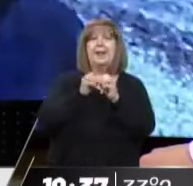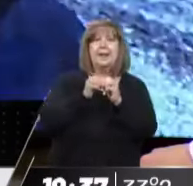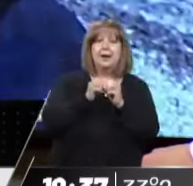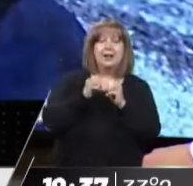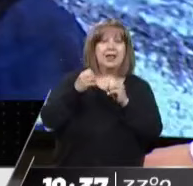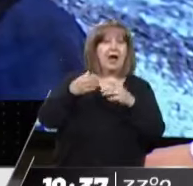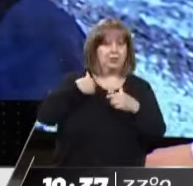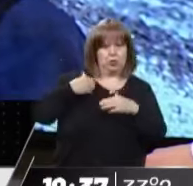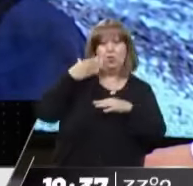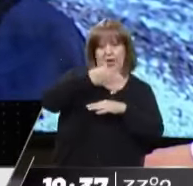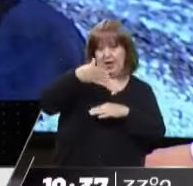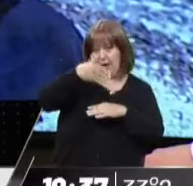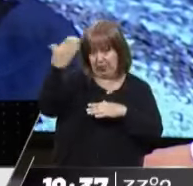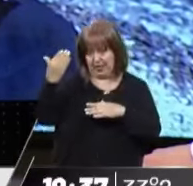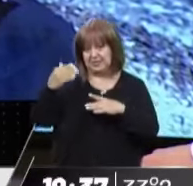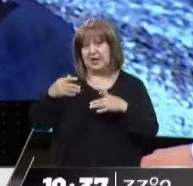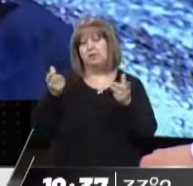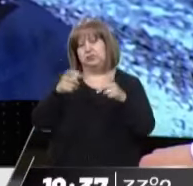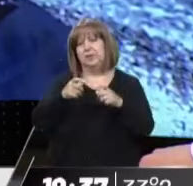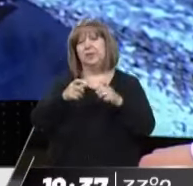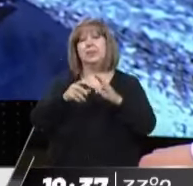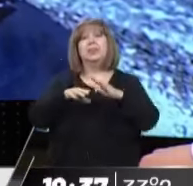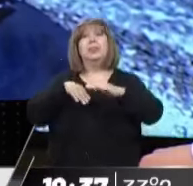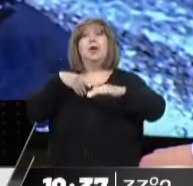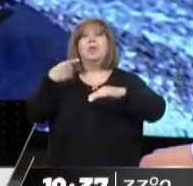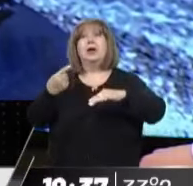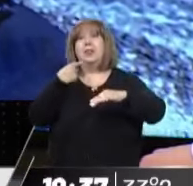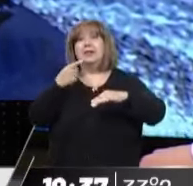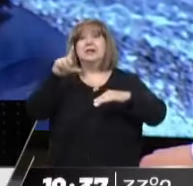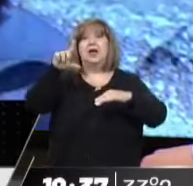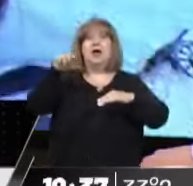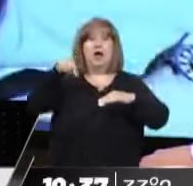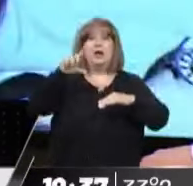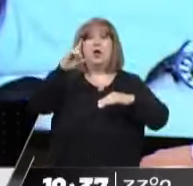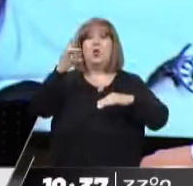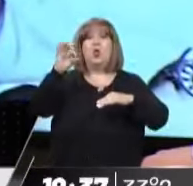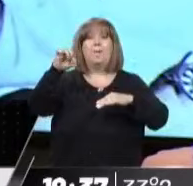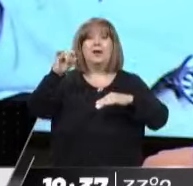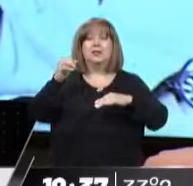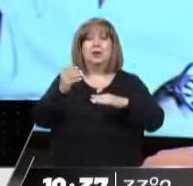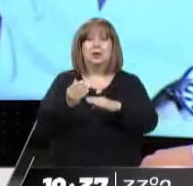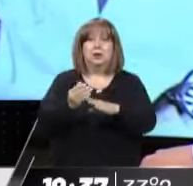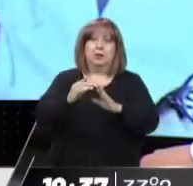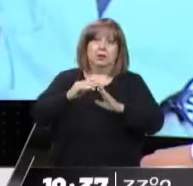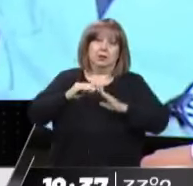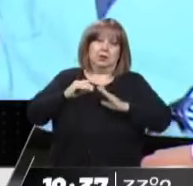Terminábamos la audiencia que yo fui y ellos ahora aluden a que él es ludópata, entonces se vuelve a